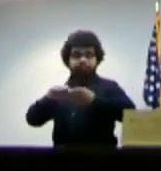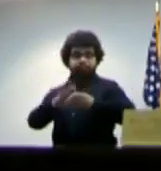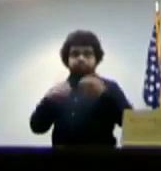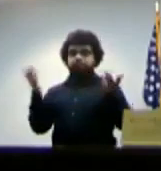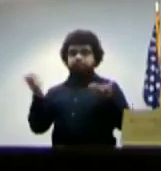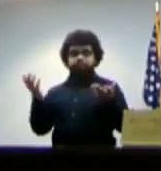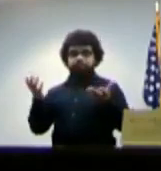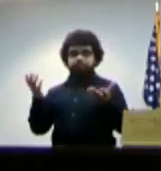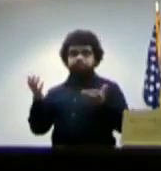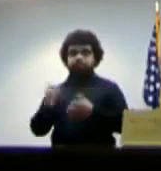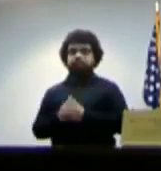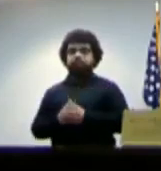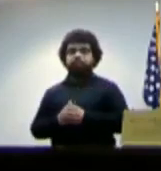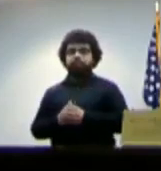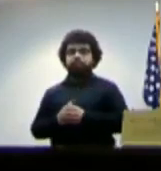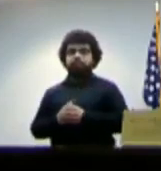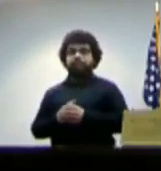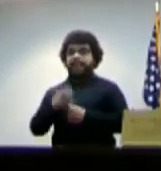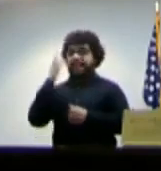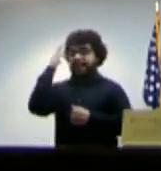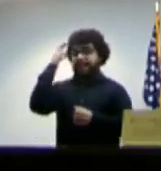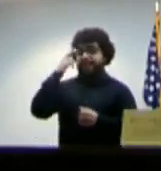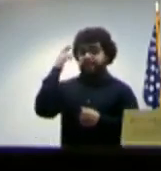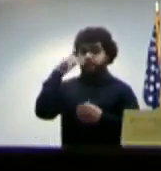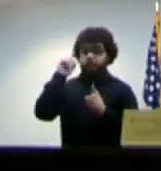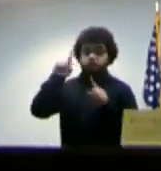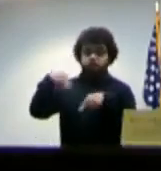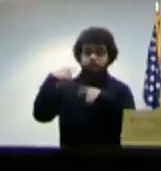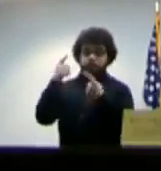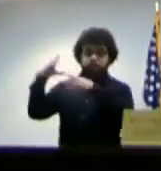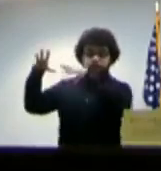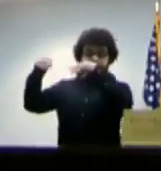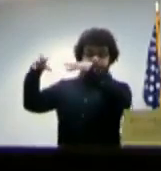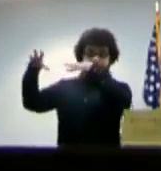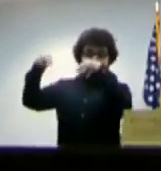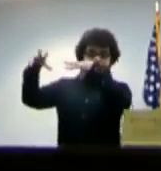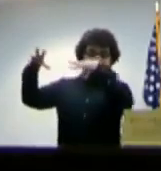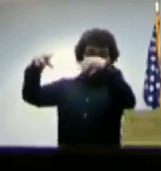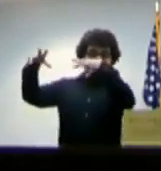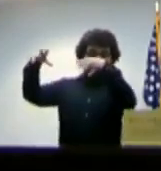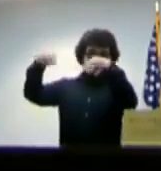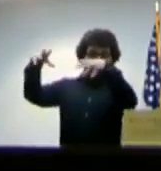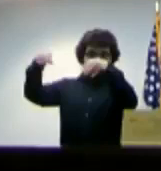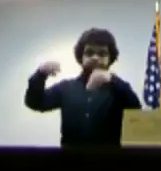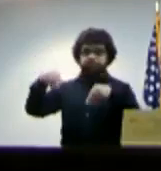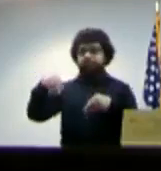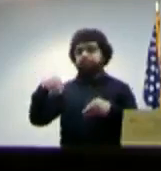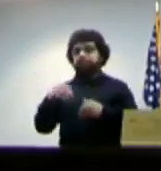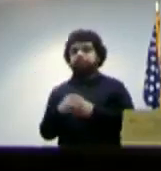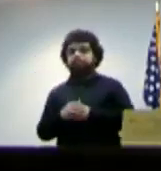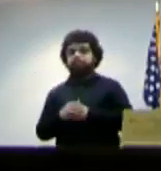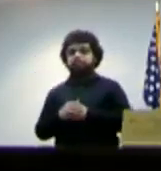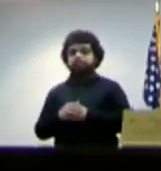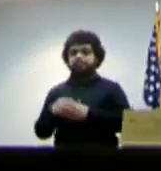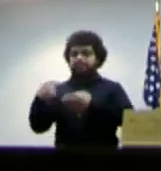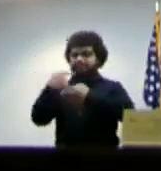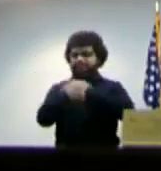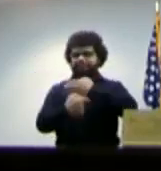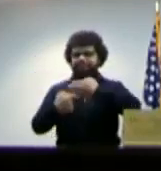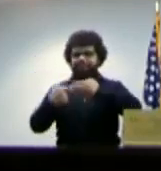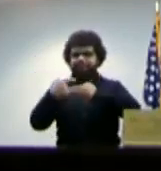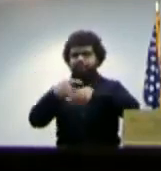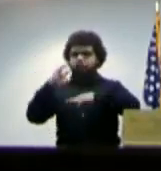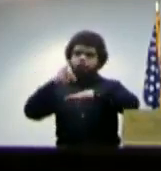que la causa de los apagones que han estado ocurriendo en distintos municipios a través